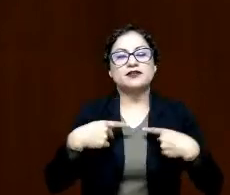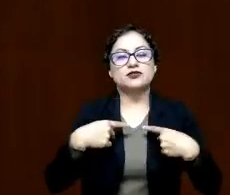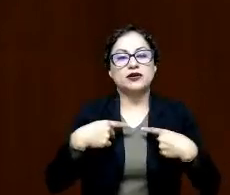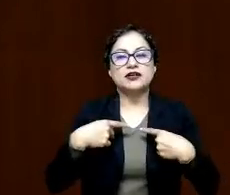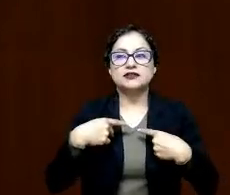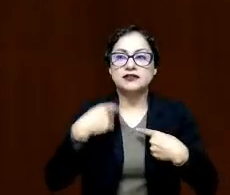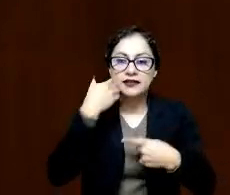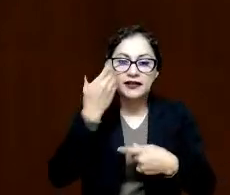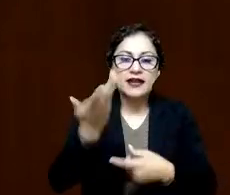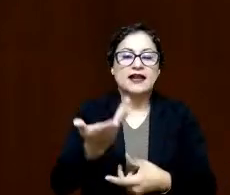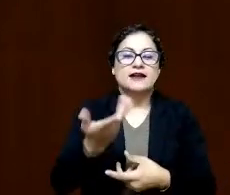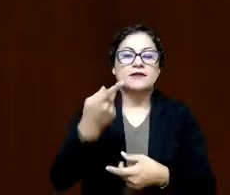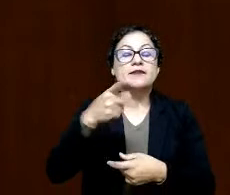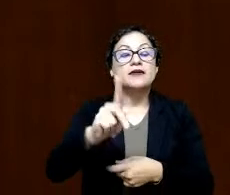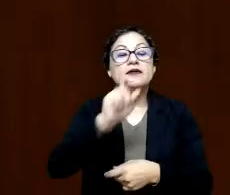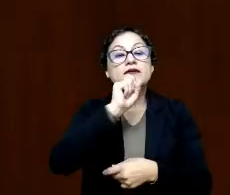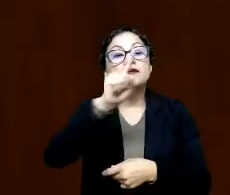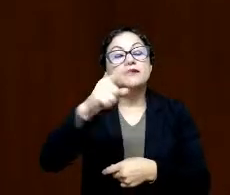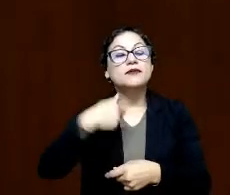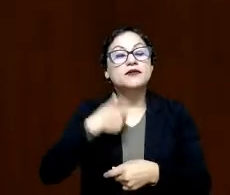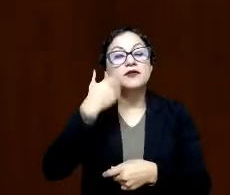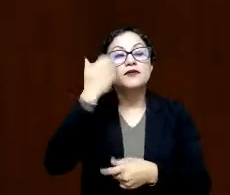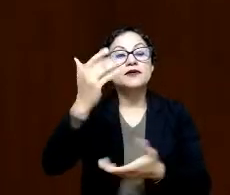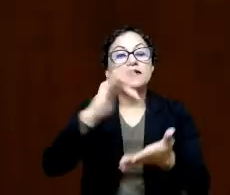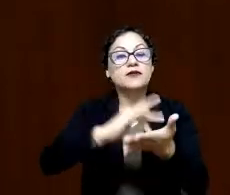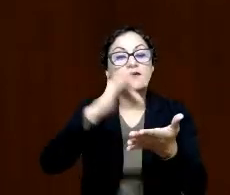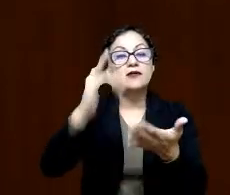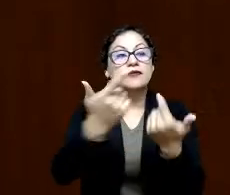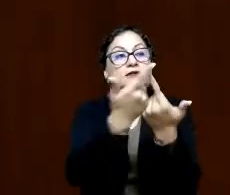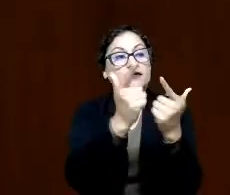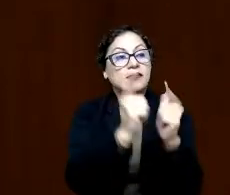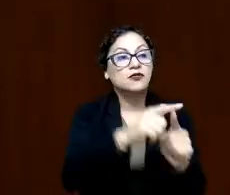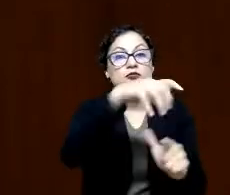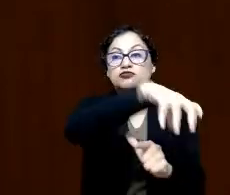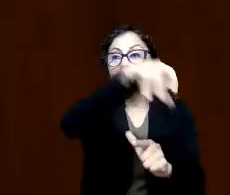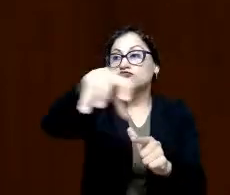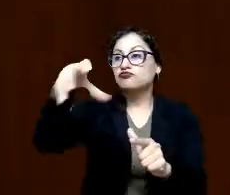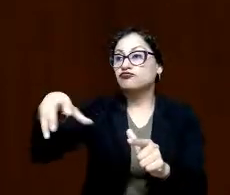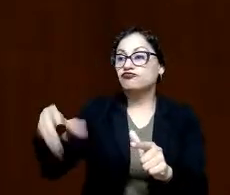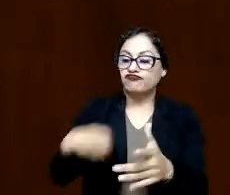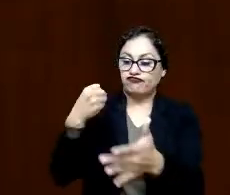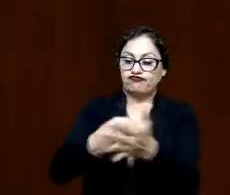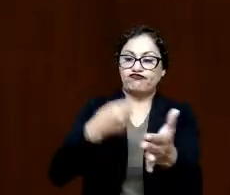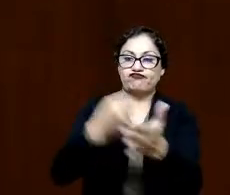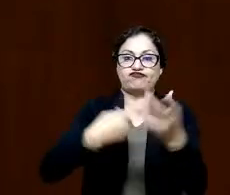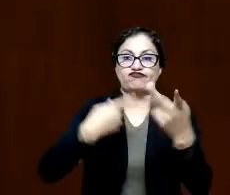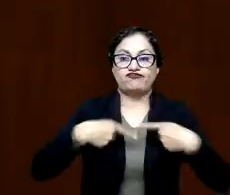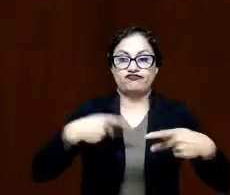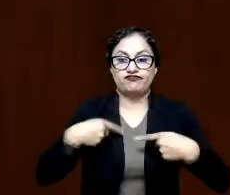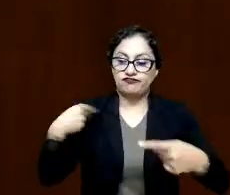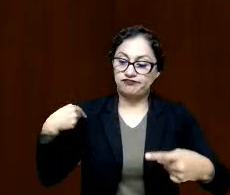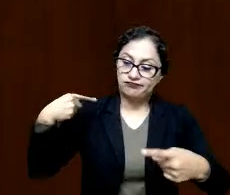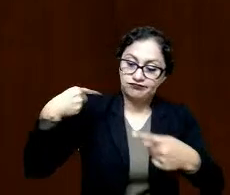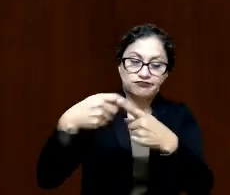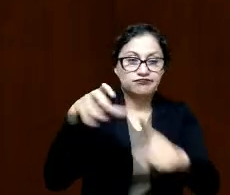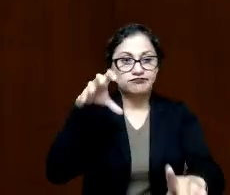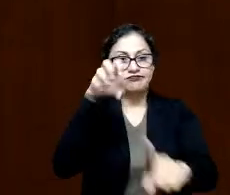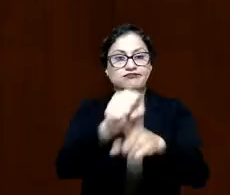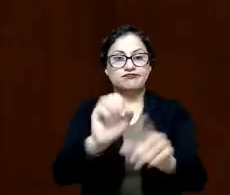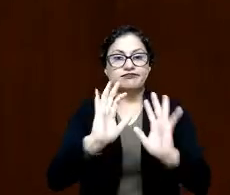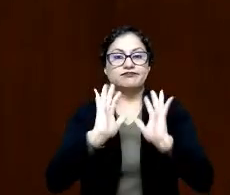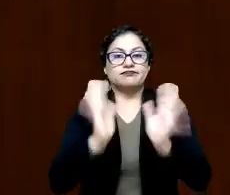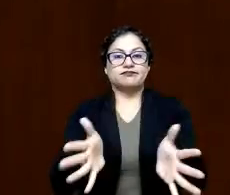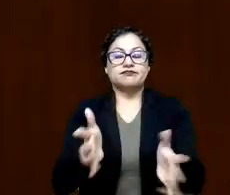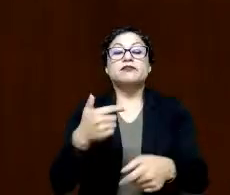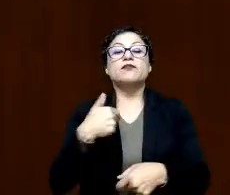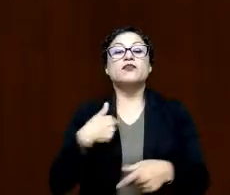todo agradezco la exigencia de los colectivos y los activistas para que esto fuera una realidad. Cierro con una frase